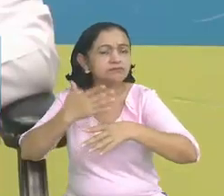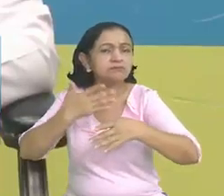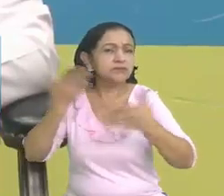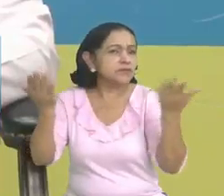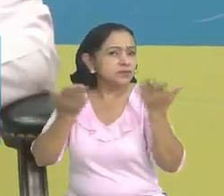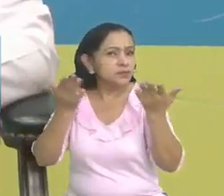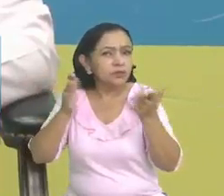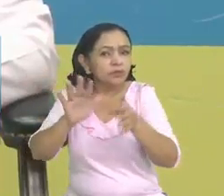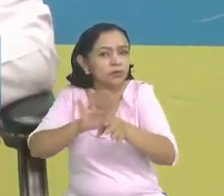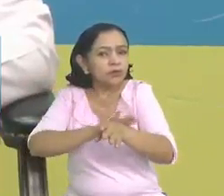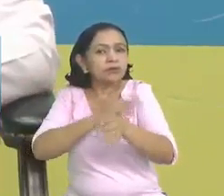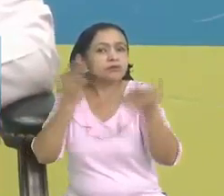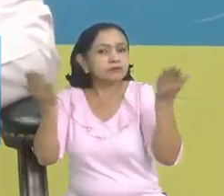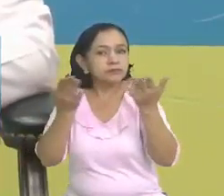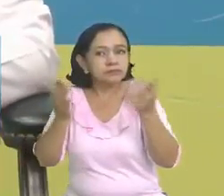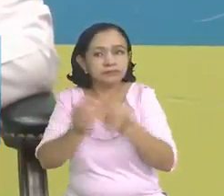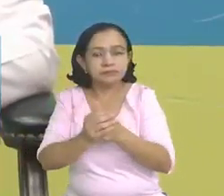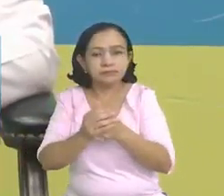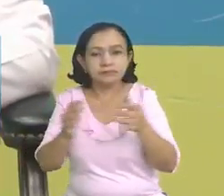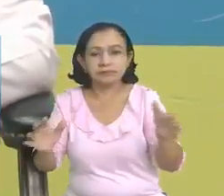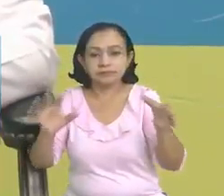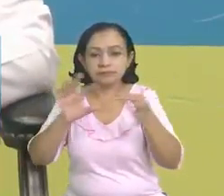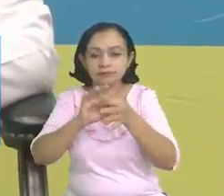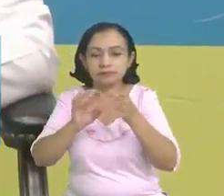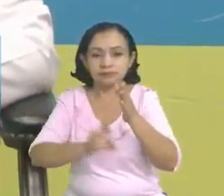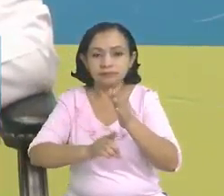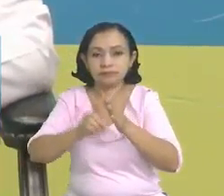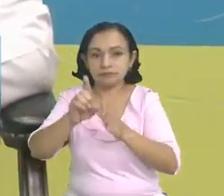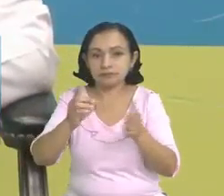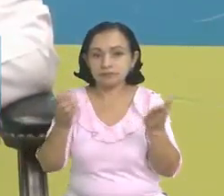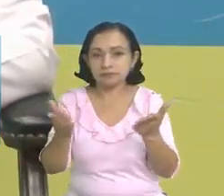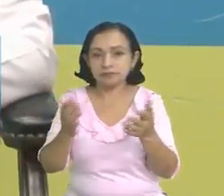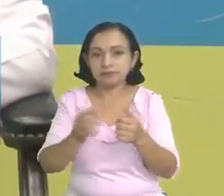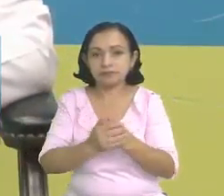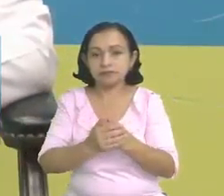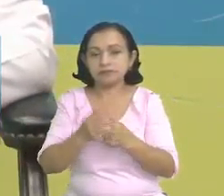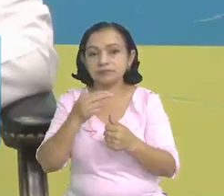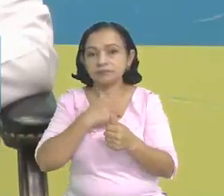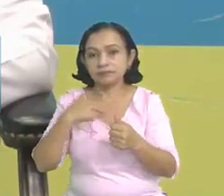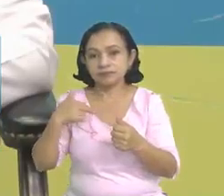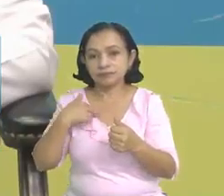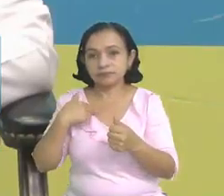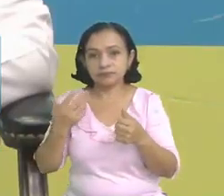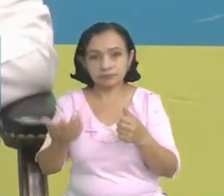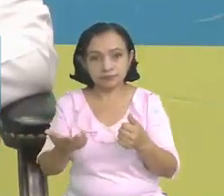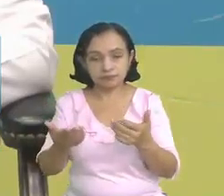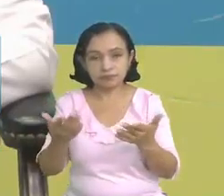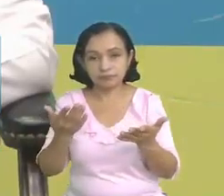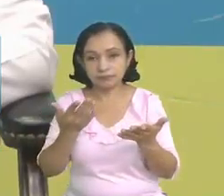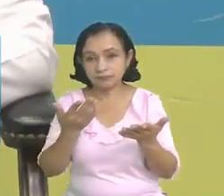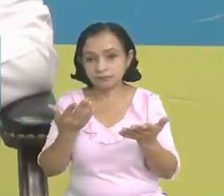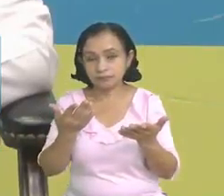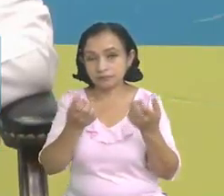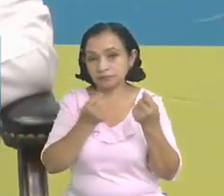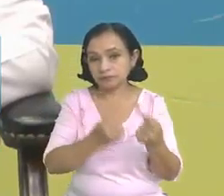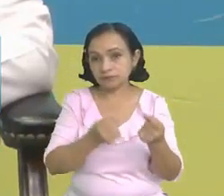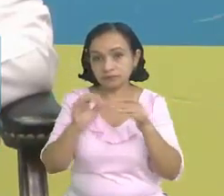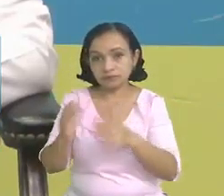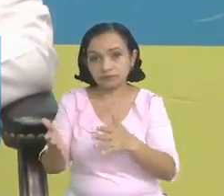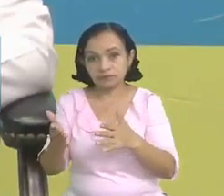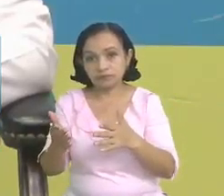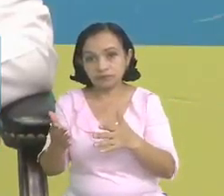su reconocimiento, y es parte pues del desarrollo de la madurez. El trastorno se puede convertir cuando de pronto el adolescente o la adolescente se